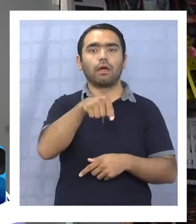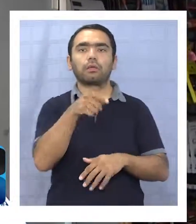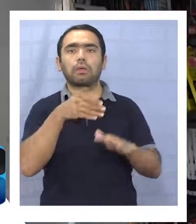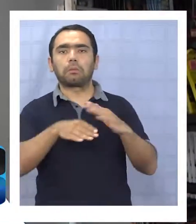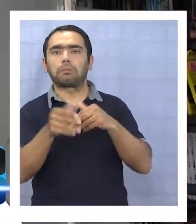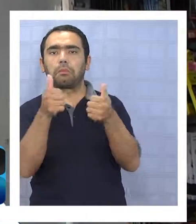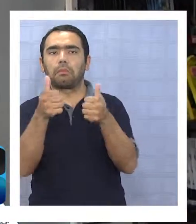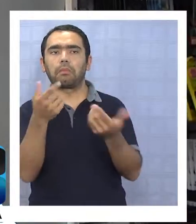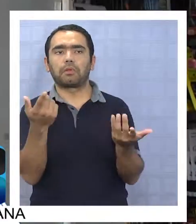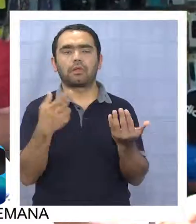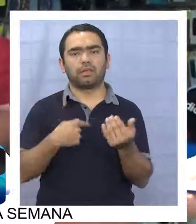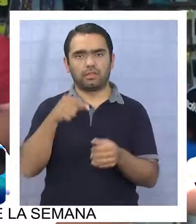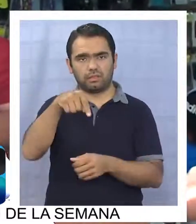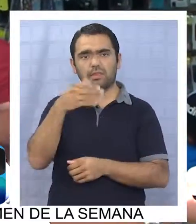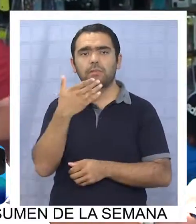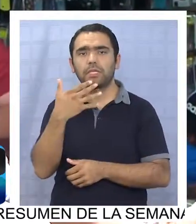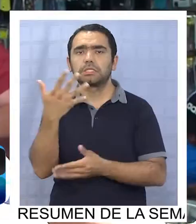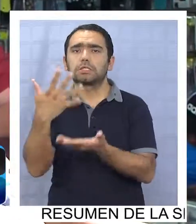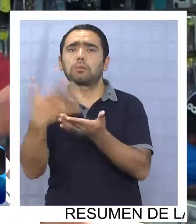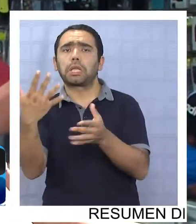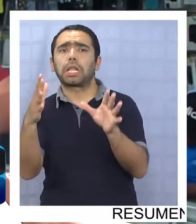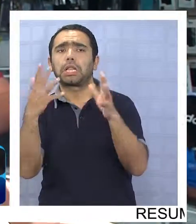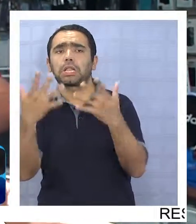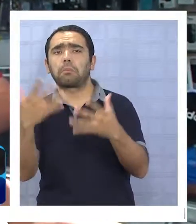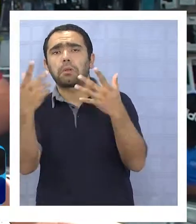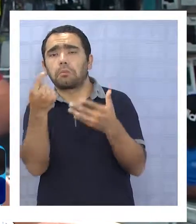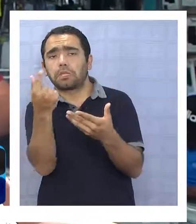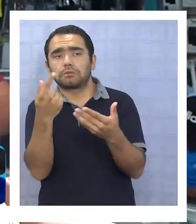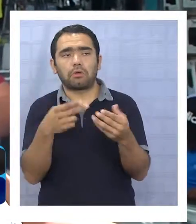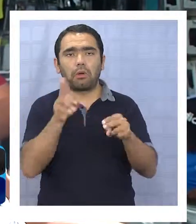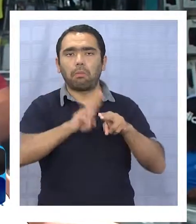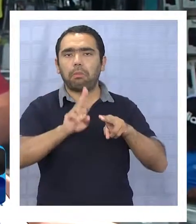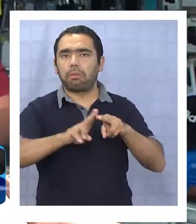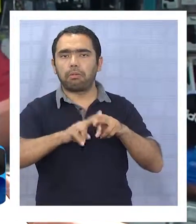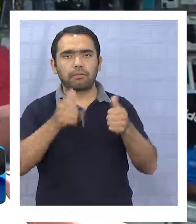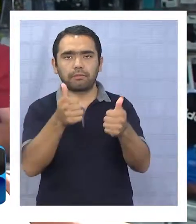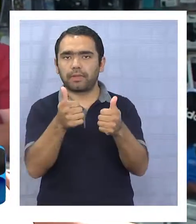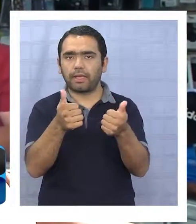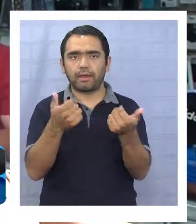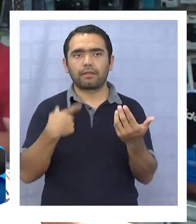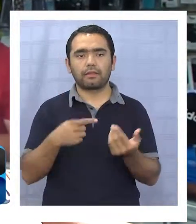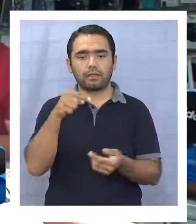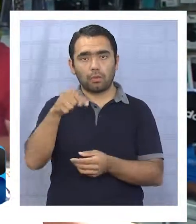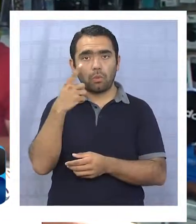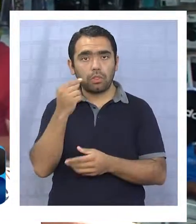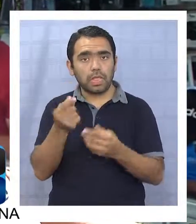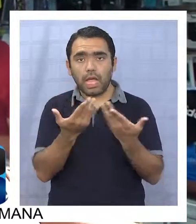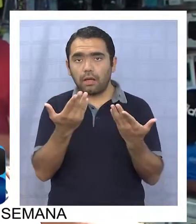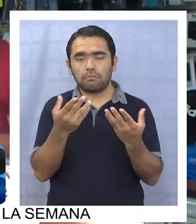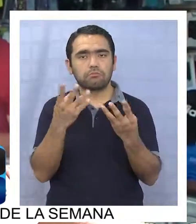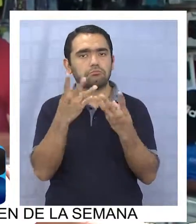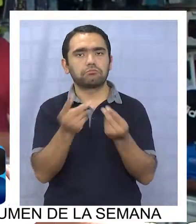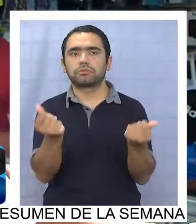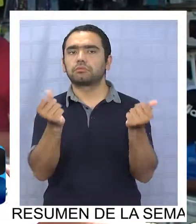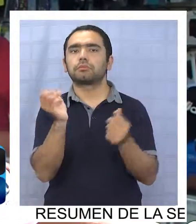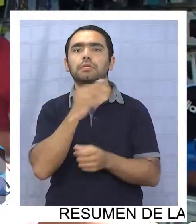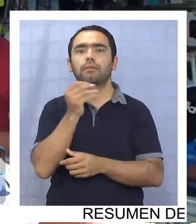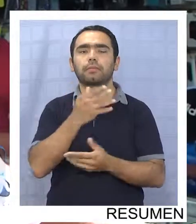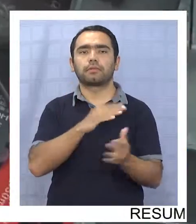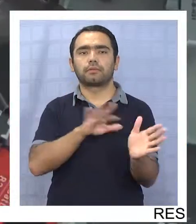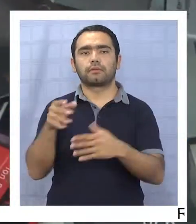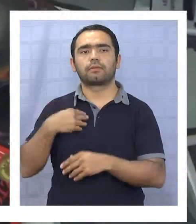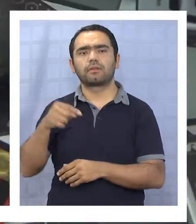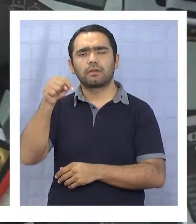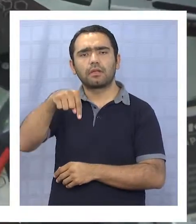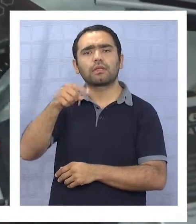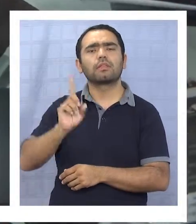caro, acá es más asequible. Acá te lo arreglan por 5.000, 10.000 pesos. Y en el día tienes tu solución. No así la